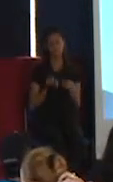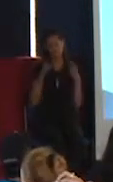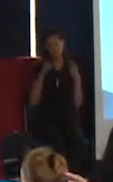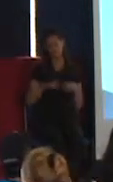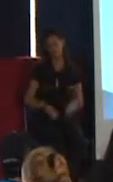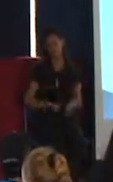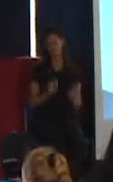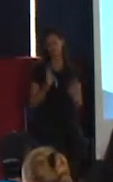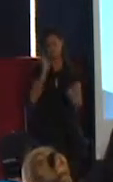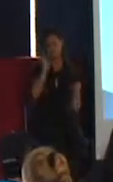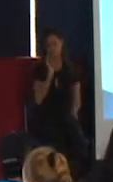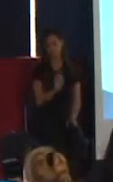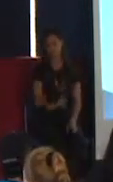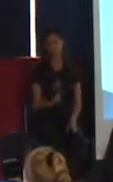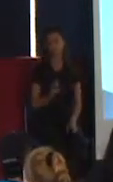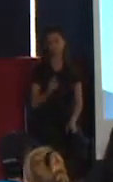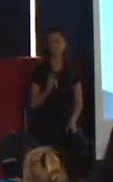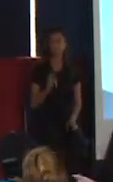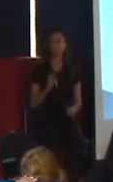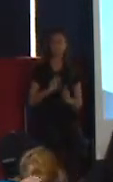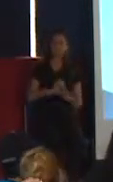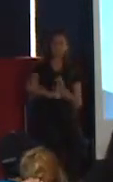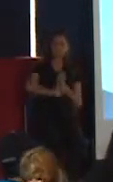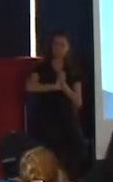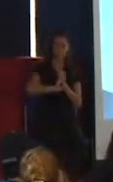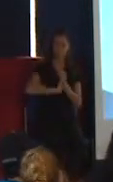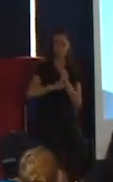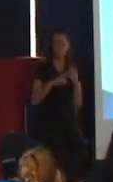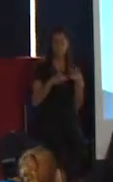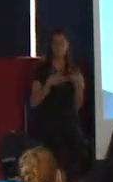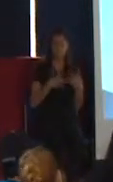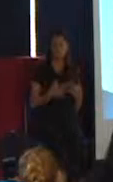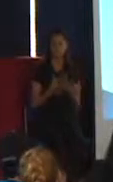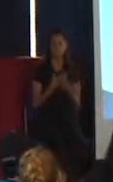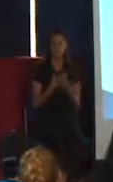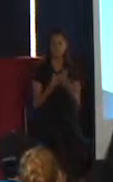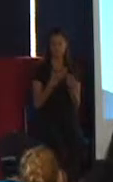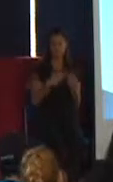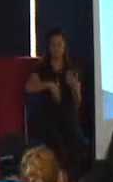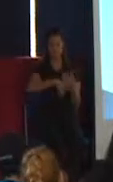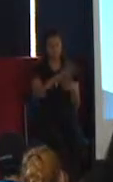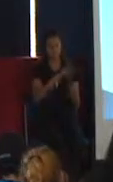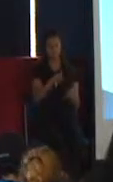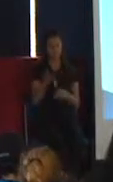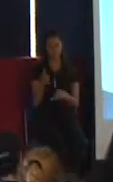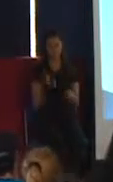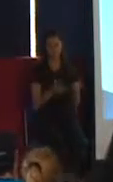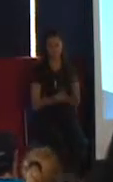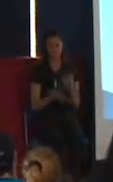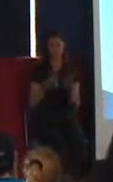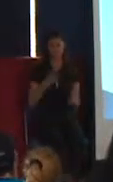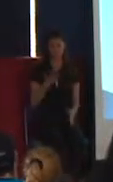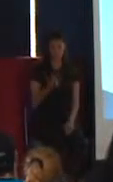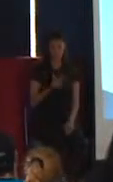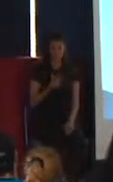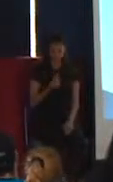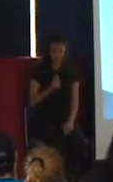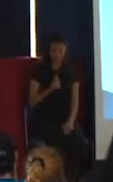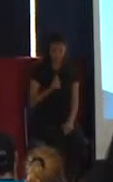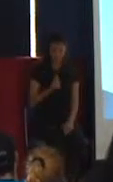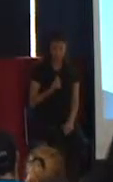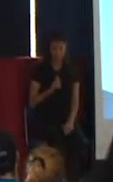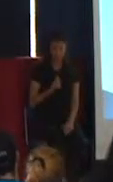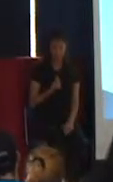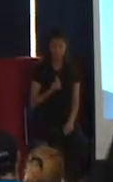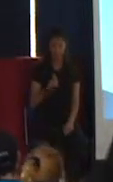que, digamos que la colaboración y esa solidaridad entre las partes, ¿no? Entre nosotros,